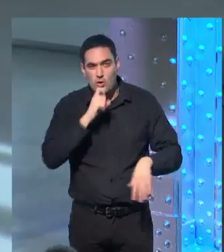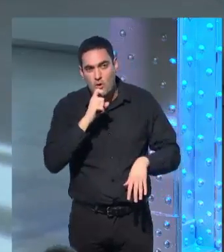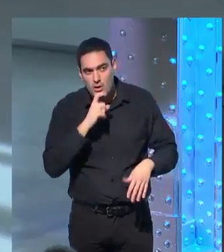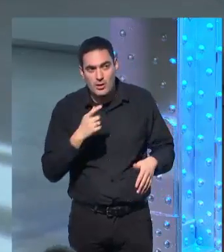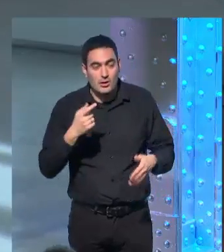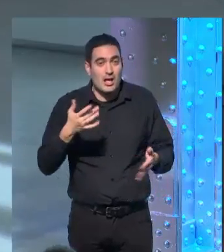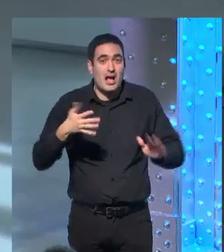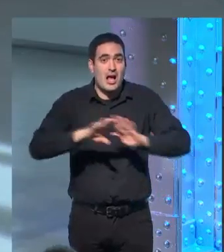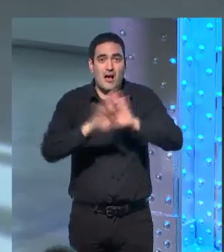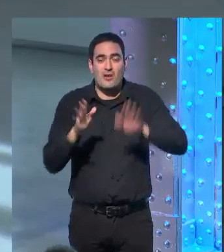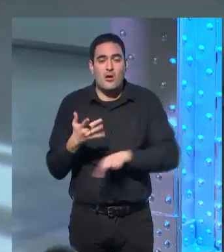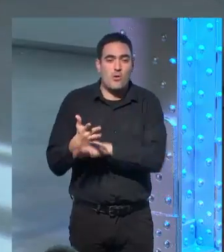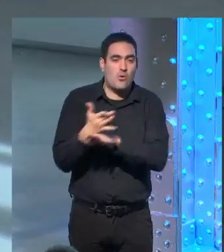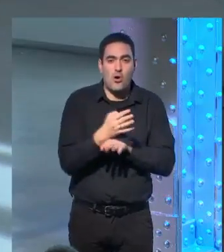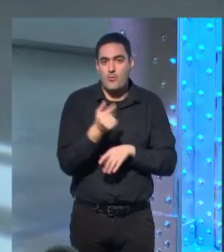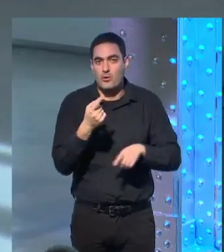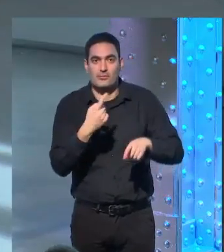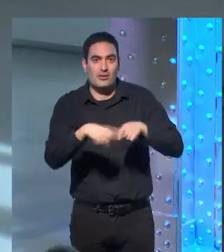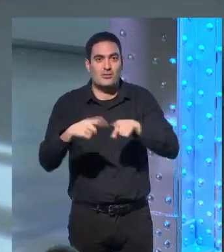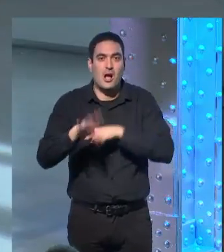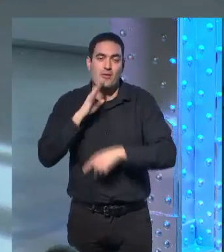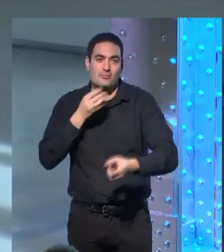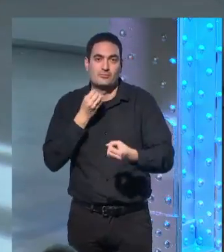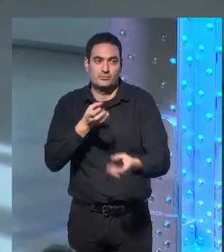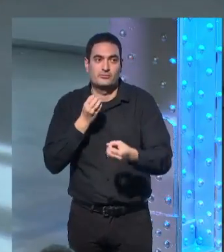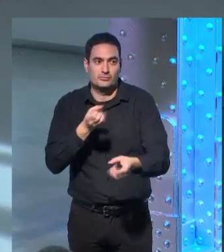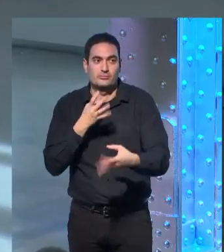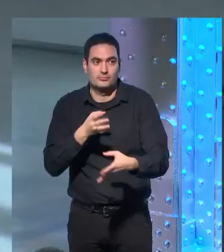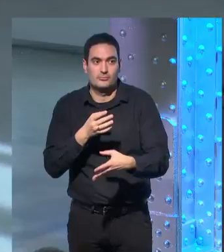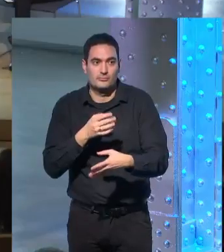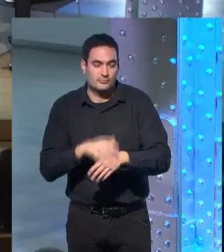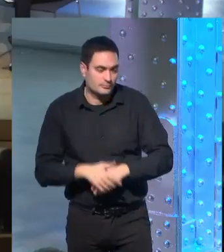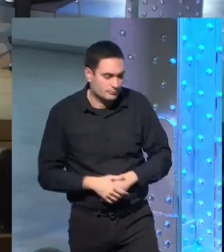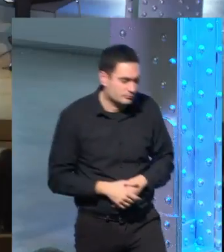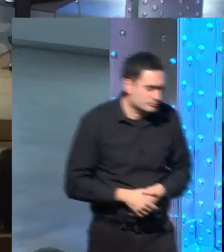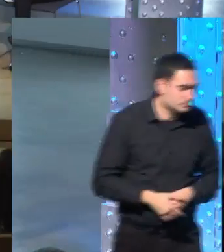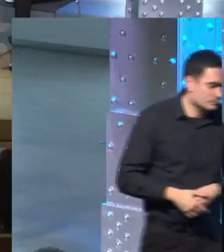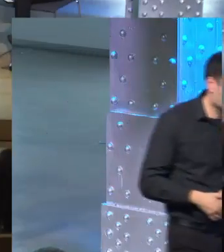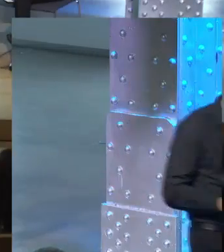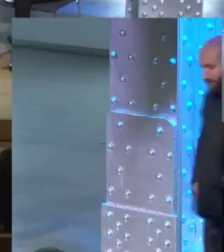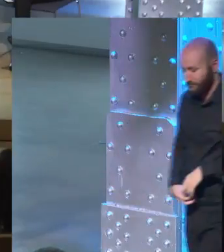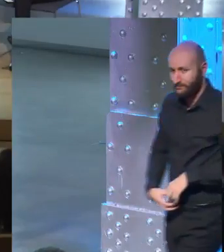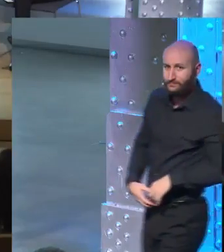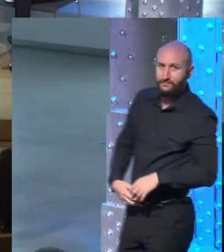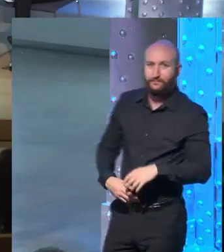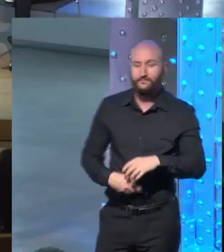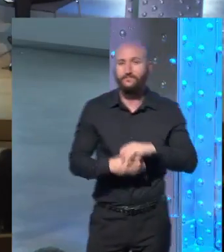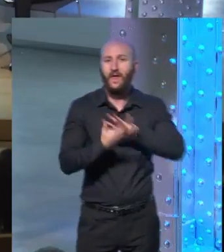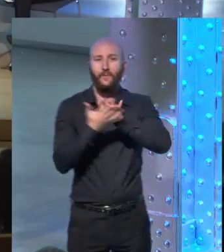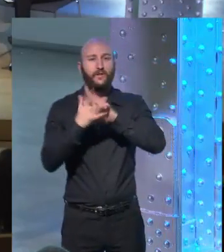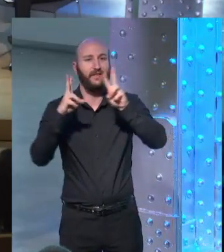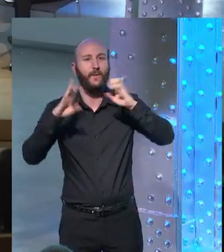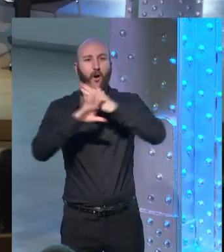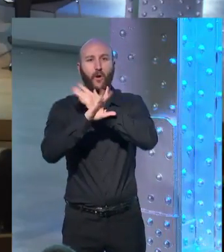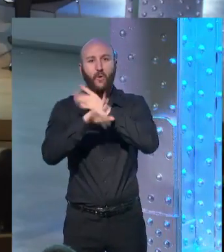salir. O sea, al final hay que jugar un poco con esas coordenadas, ¿no? Que... Sí, de hecho, estamos hablando de juego como si fuese algo negativo y